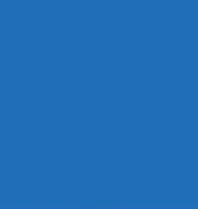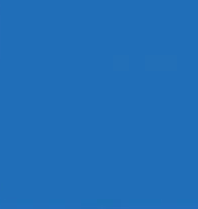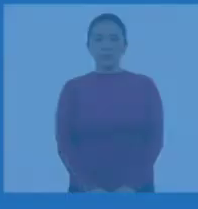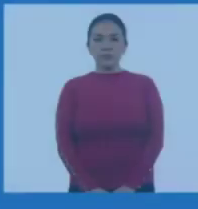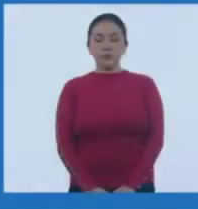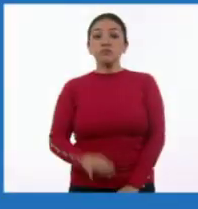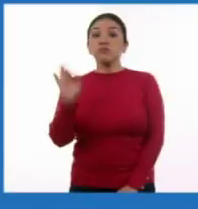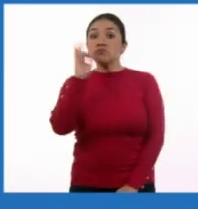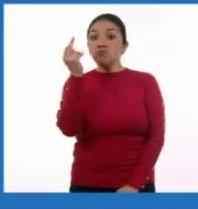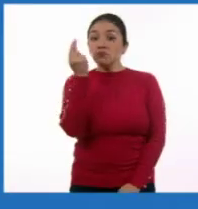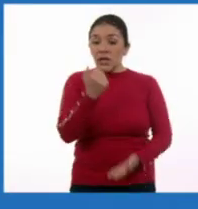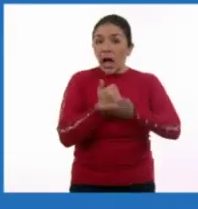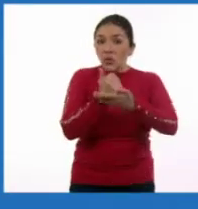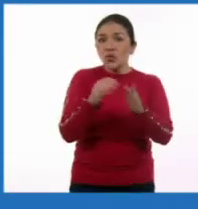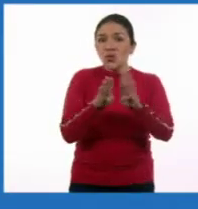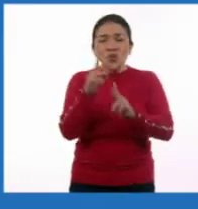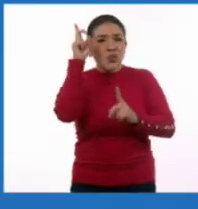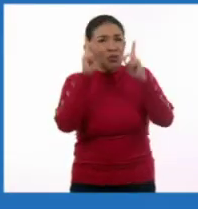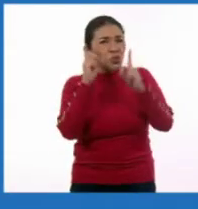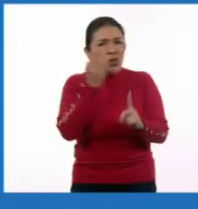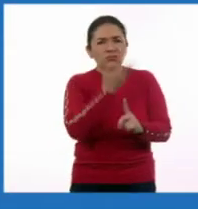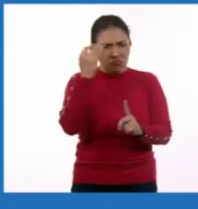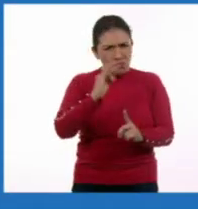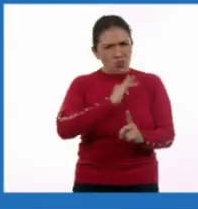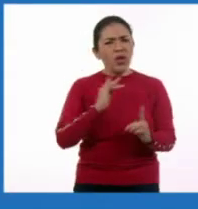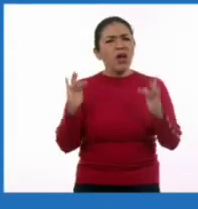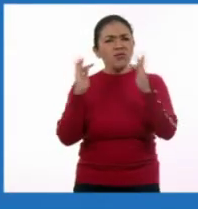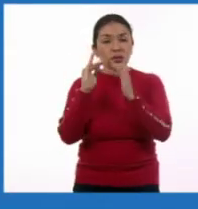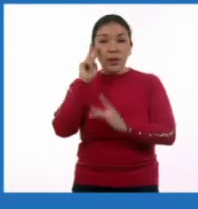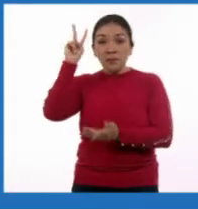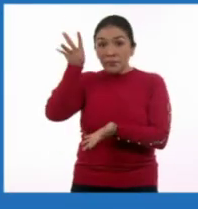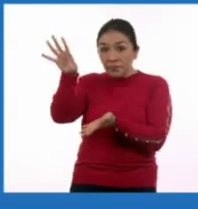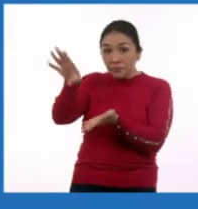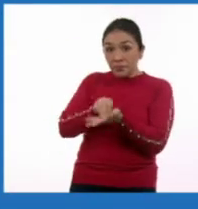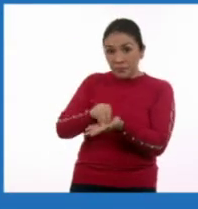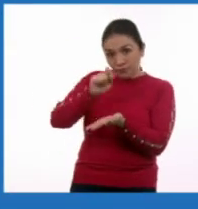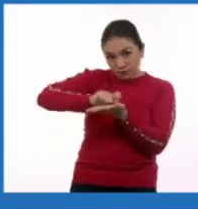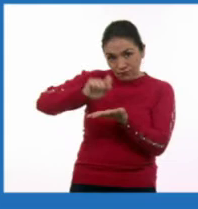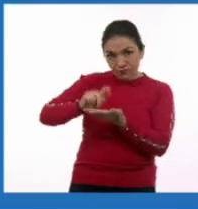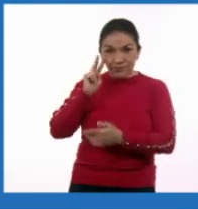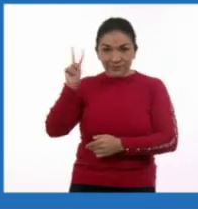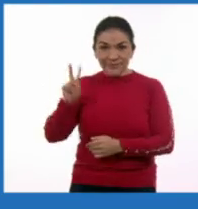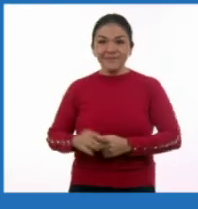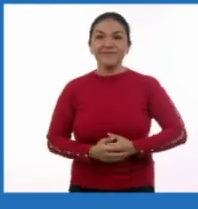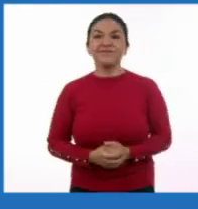si necesitas ayuda para resolver tus dudas contáctanos ah